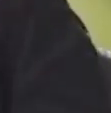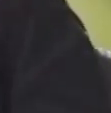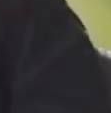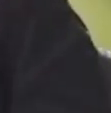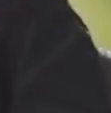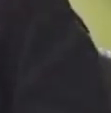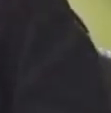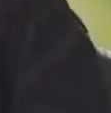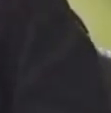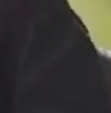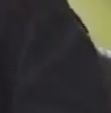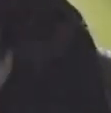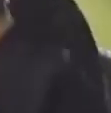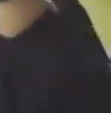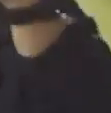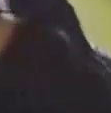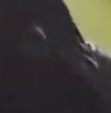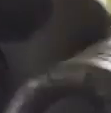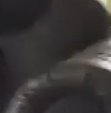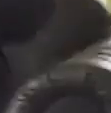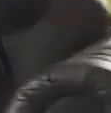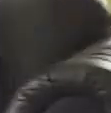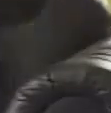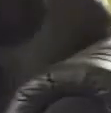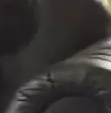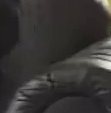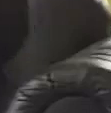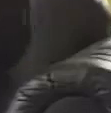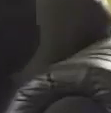de publicidad.